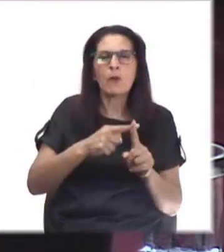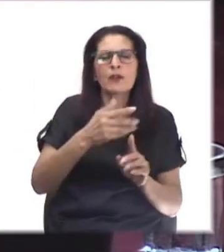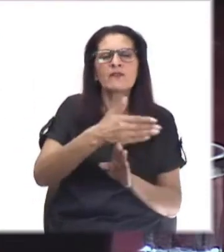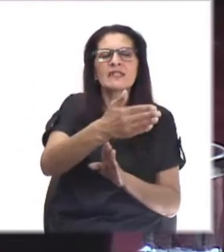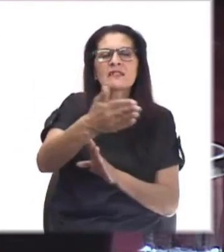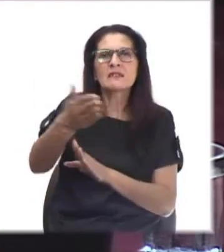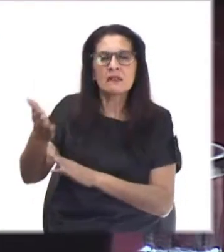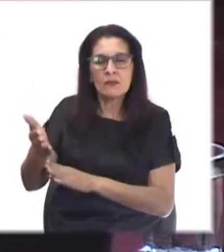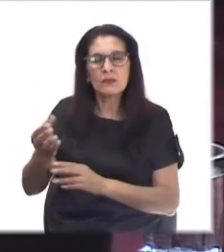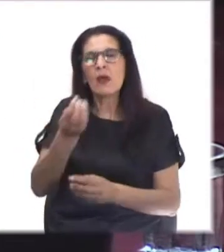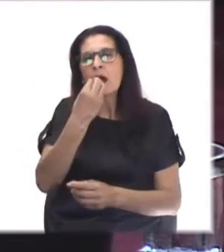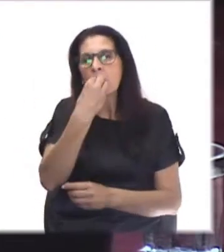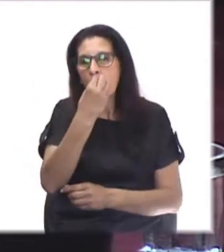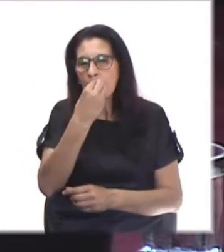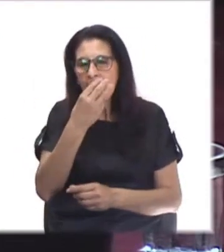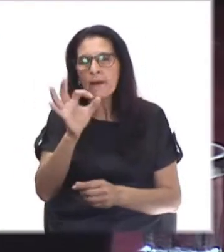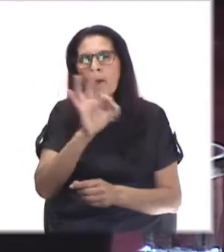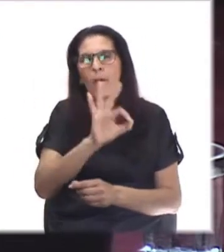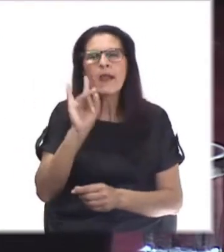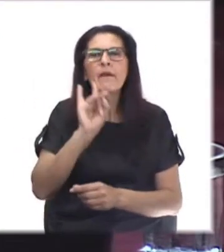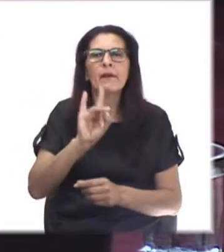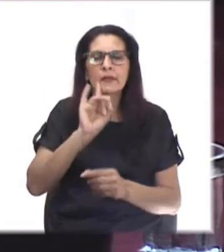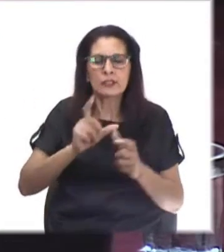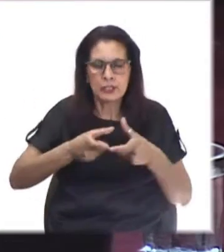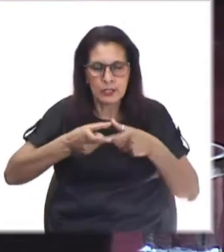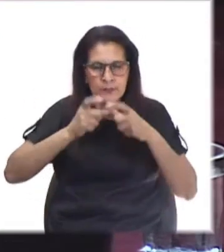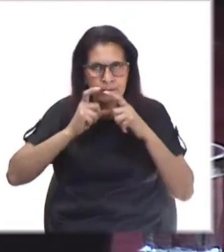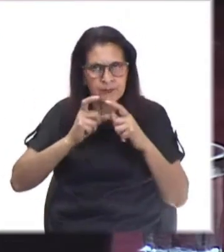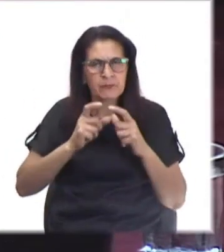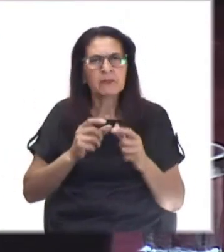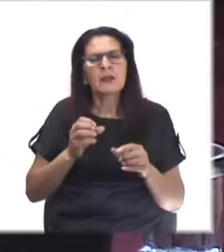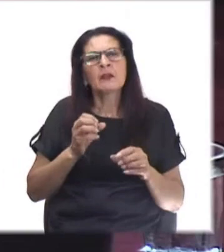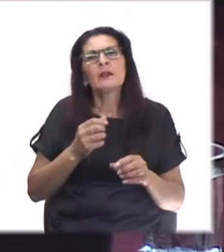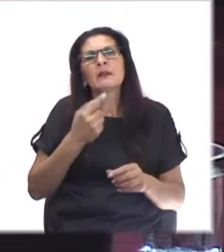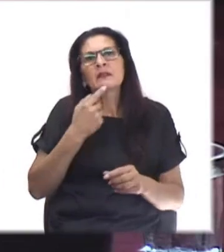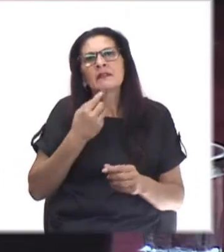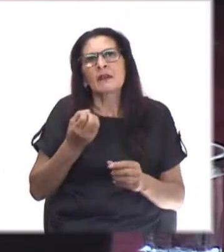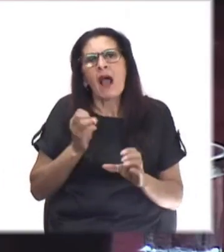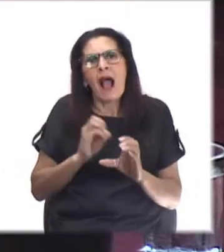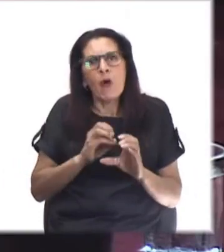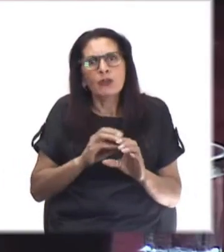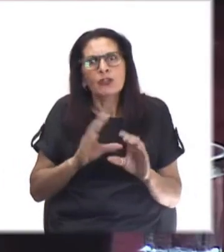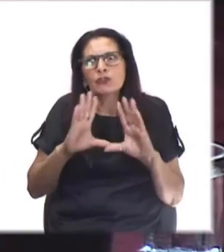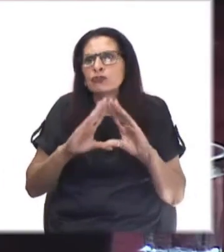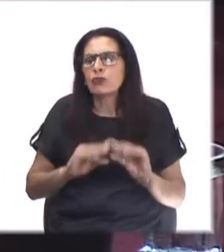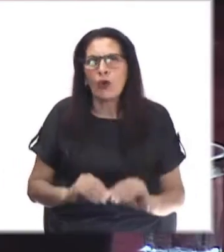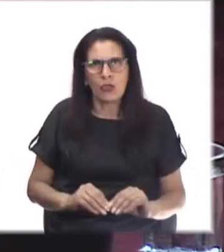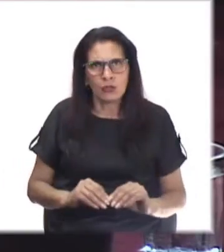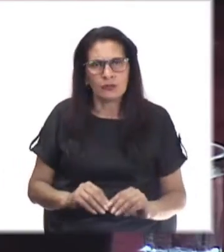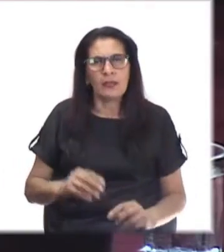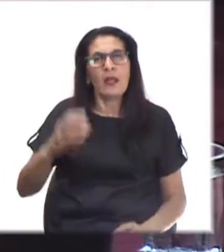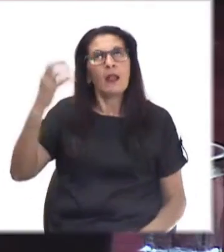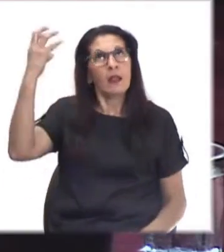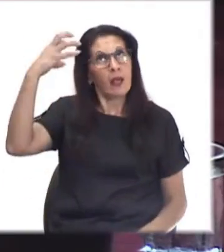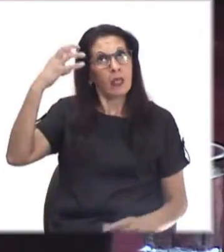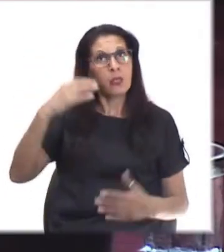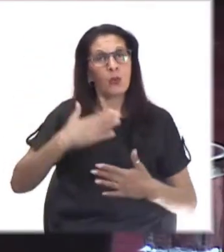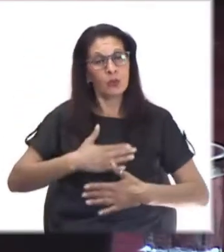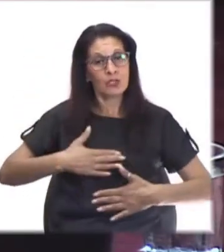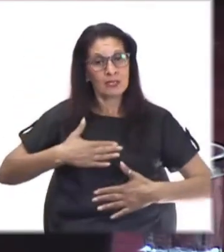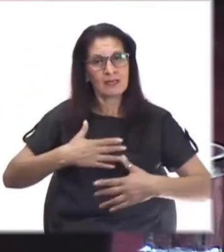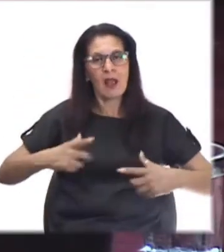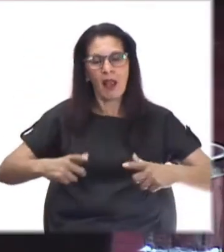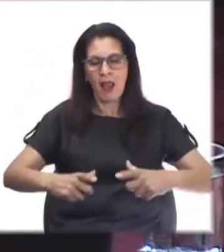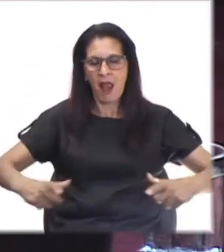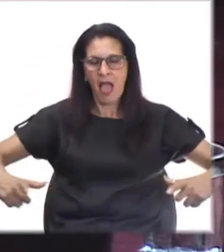a comer o a tomar la leche. Se ahorraban todo lo que se podía ahorrar y las duchas eran en latones con